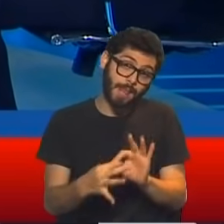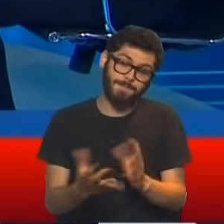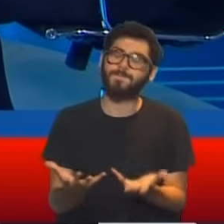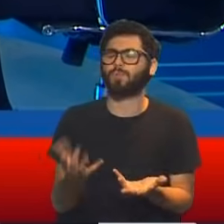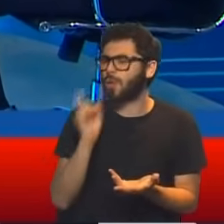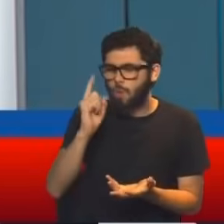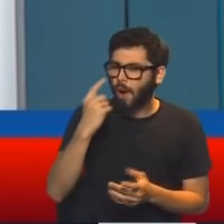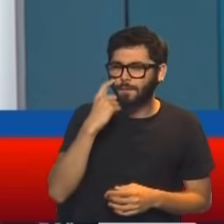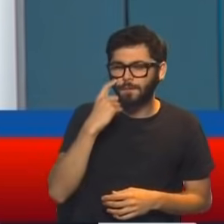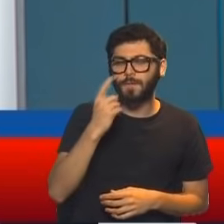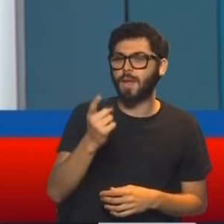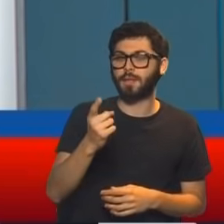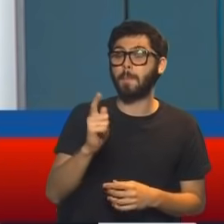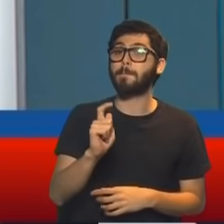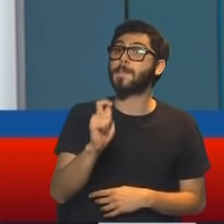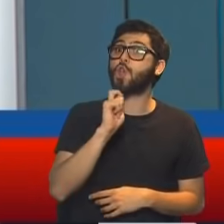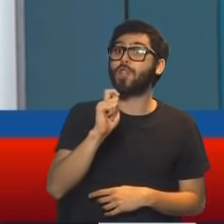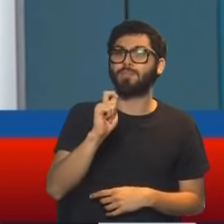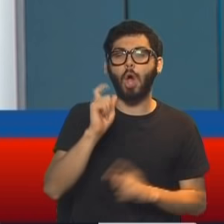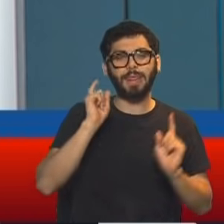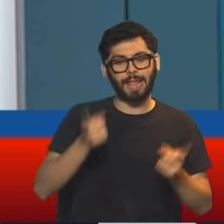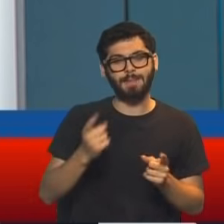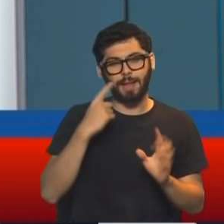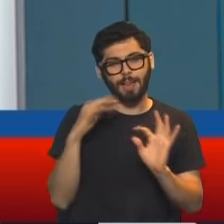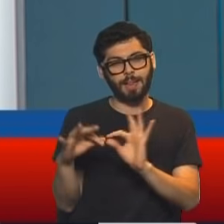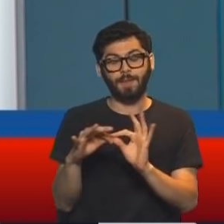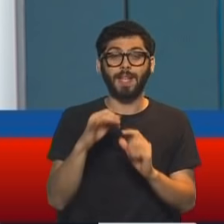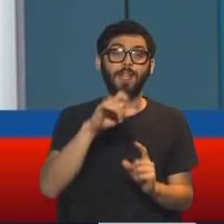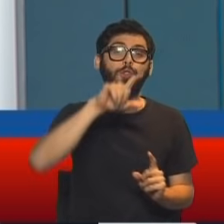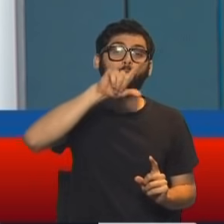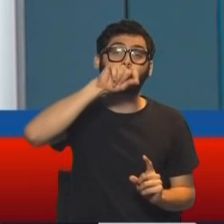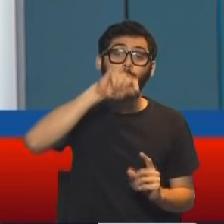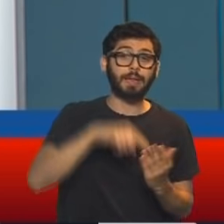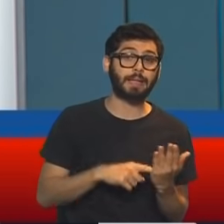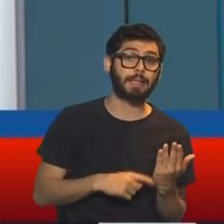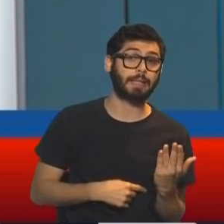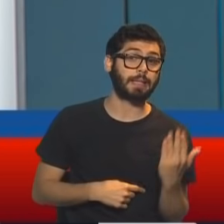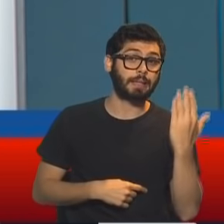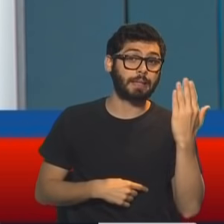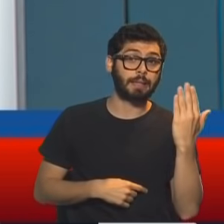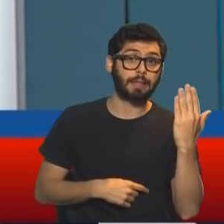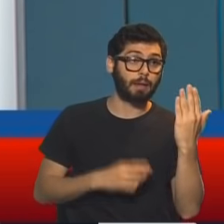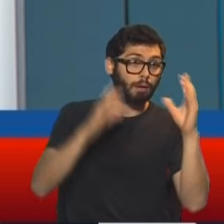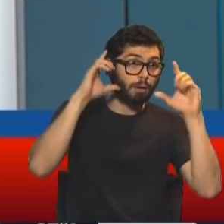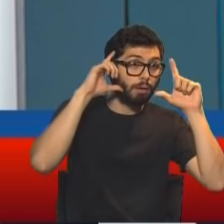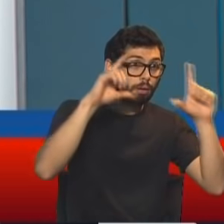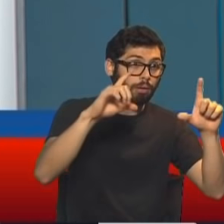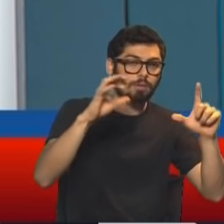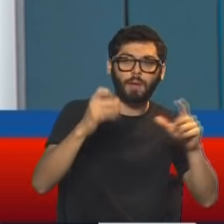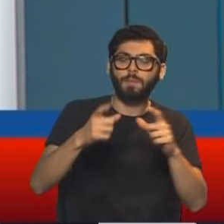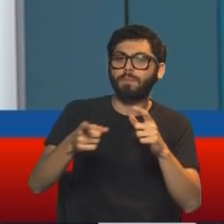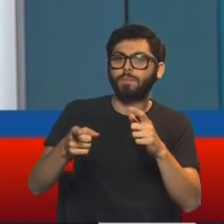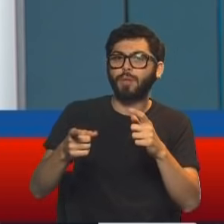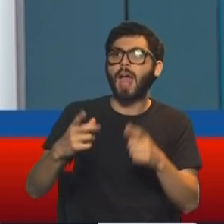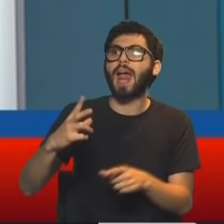cómo cambia el eje incluso en el periodismo. Estamos hablando del tuit en lugar de hablar No, claro. de cómo se forma Ese la es el riqueza error en la político